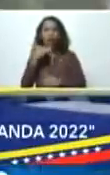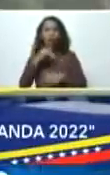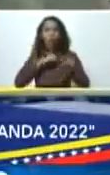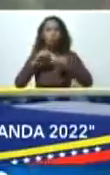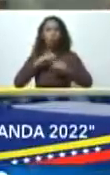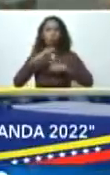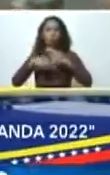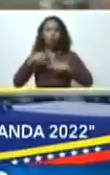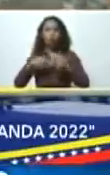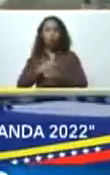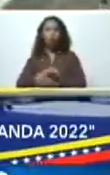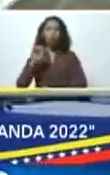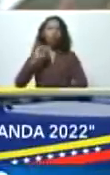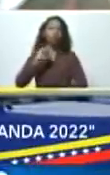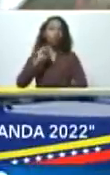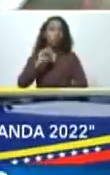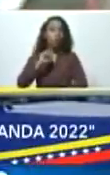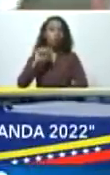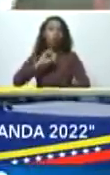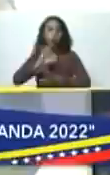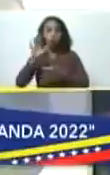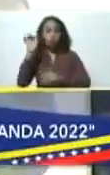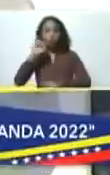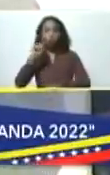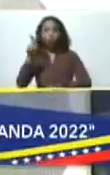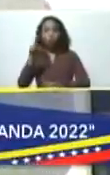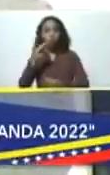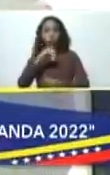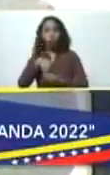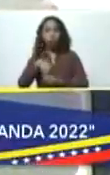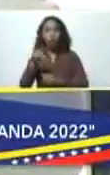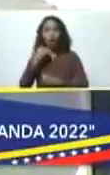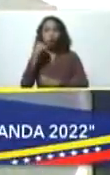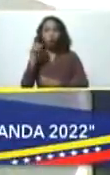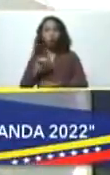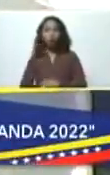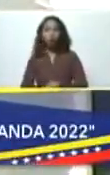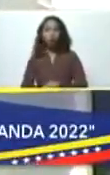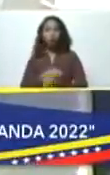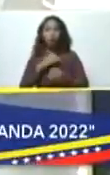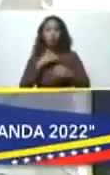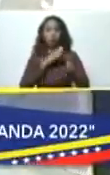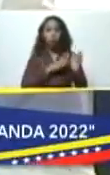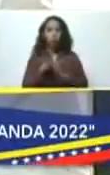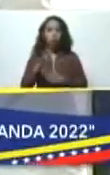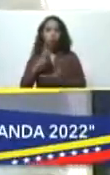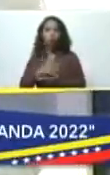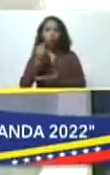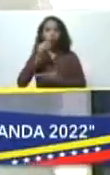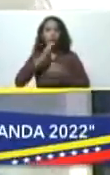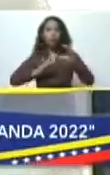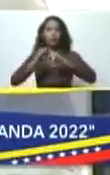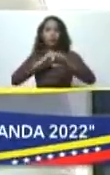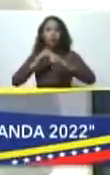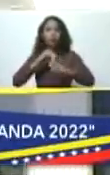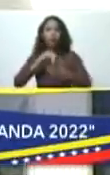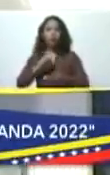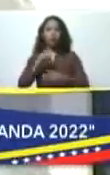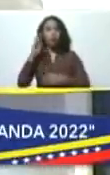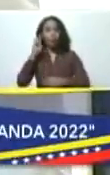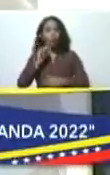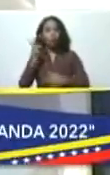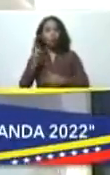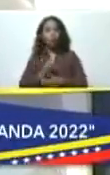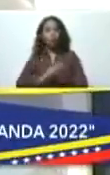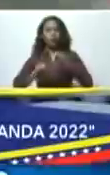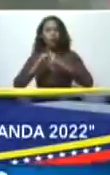movimiento revolucionario, sí, correcto, bolivariano. Sí, claro que sí. ¿Y tú pertenecías a algo de eso? Nos organizamos a través de los clubes de ciencia, clubes bolivarianos de ciencia, y bueno, mira, el